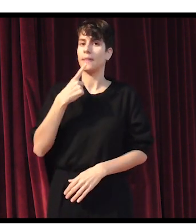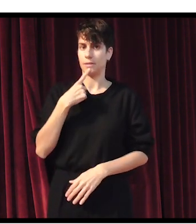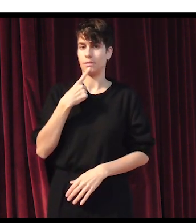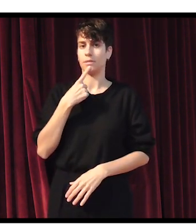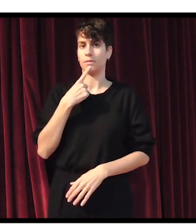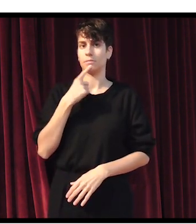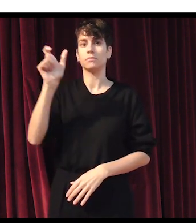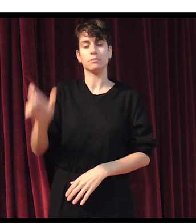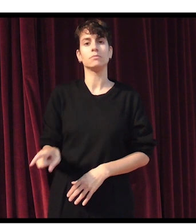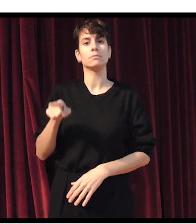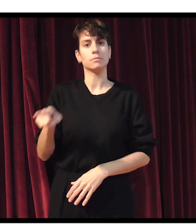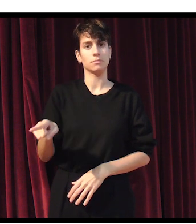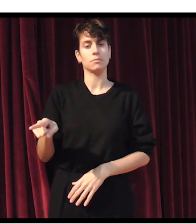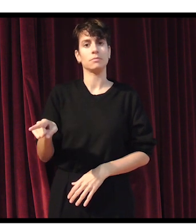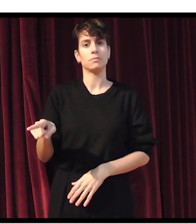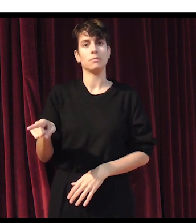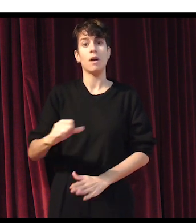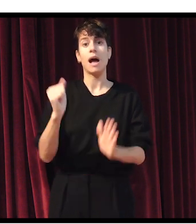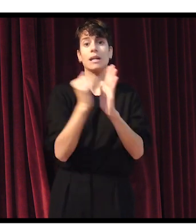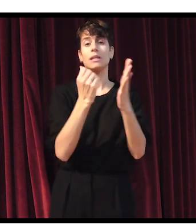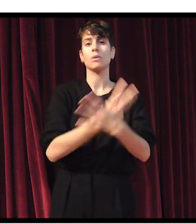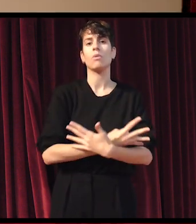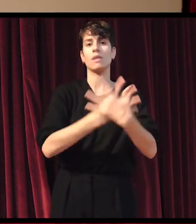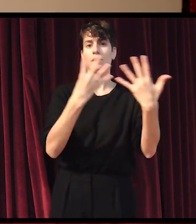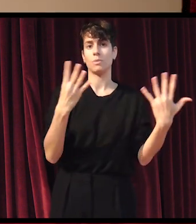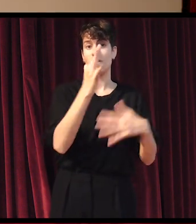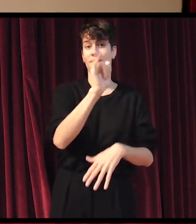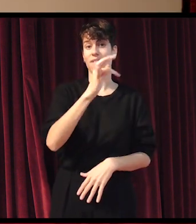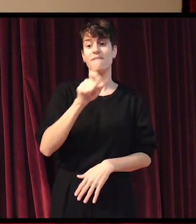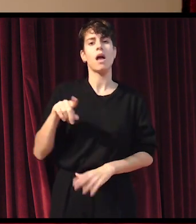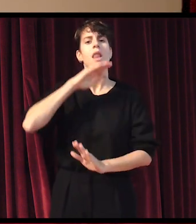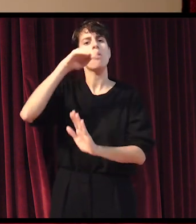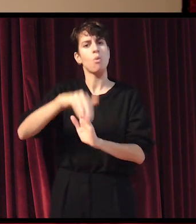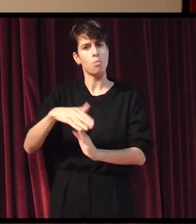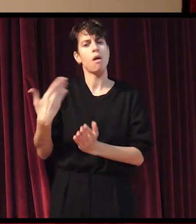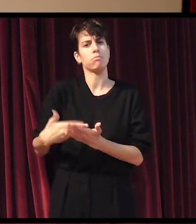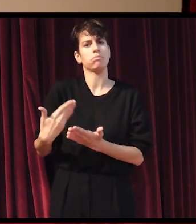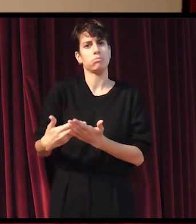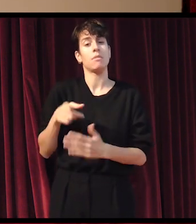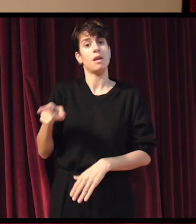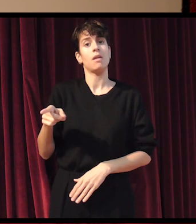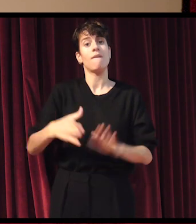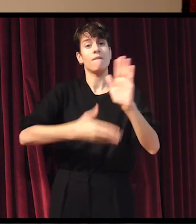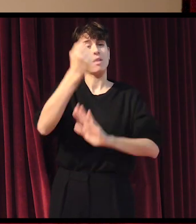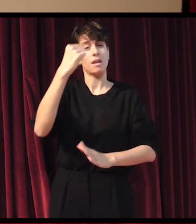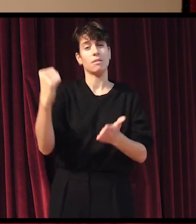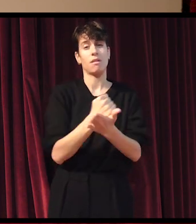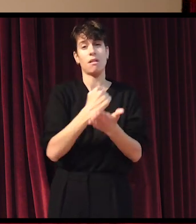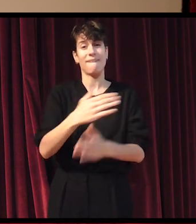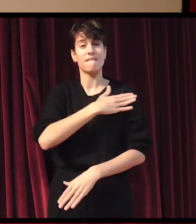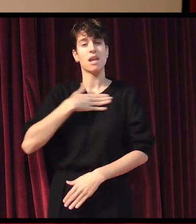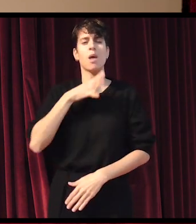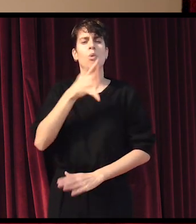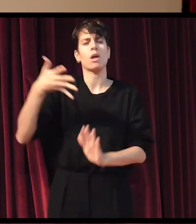cumple con los requisitos detallados en el artículo 19 de la FIFA. Expone los motivos por los que quiere federarse